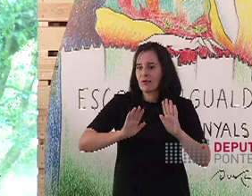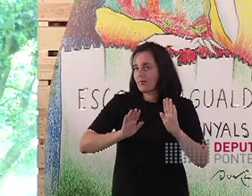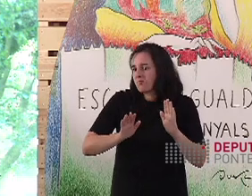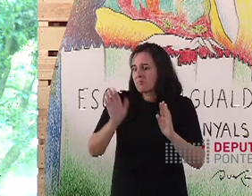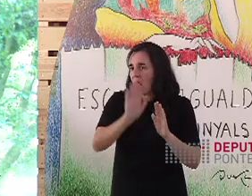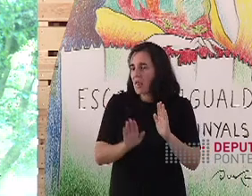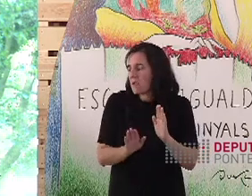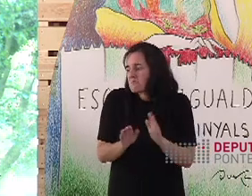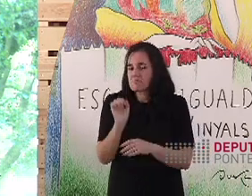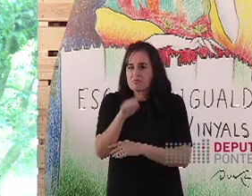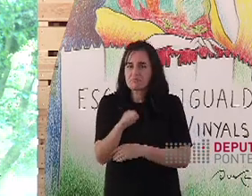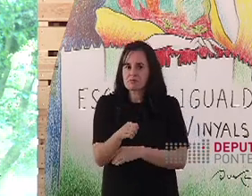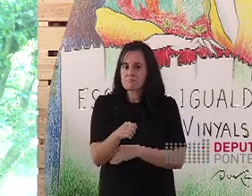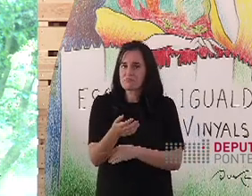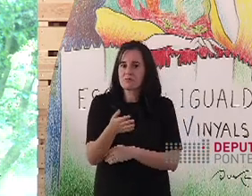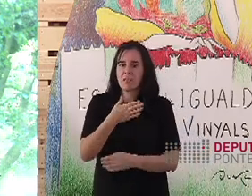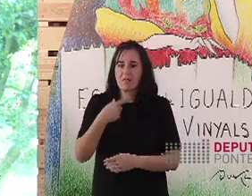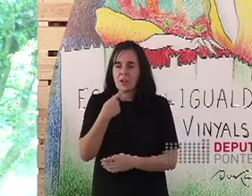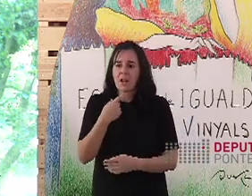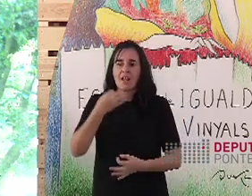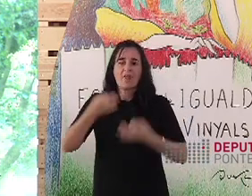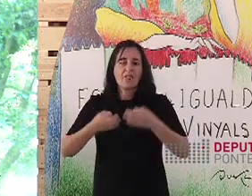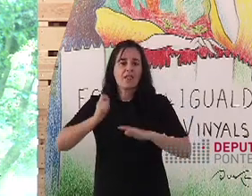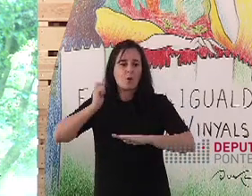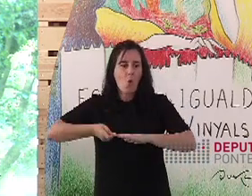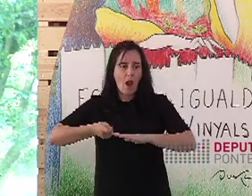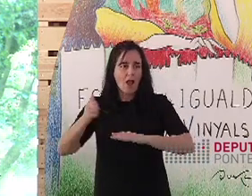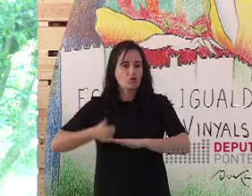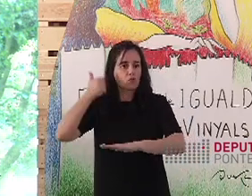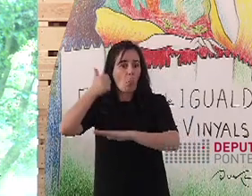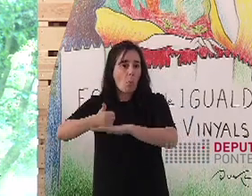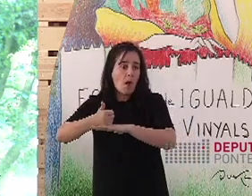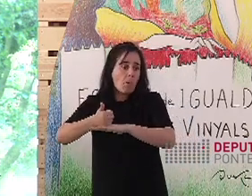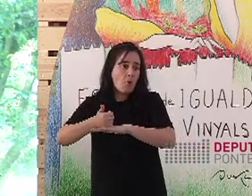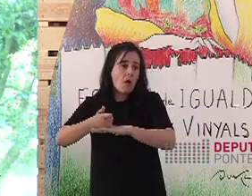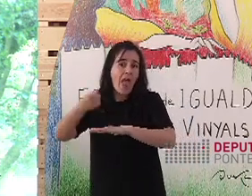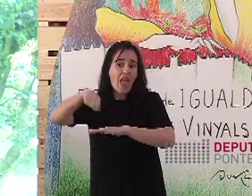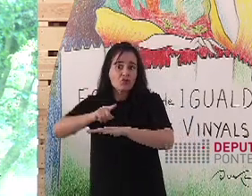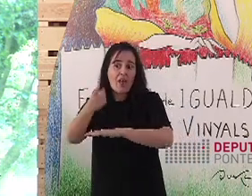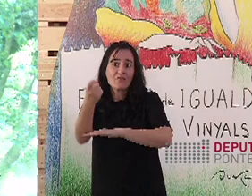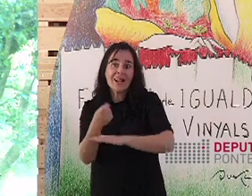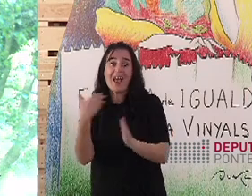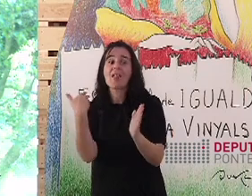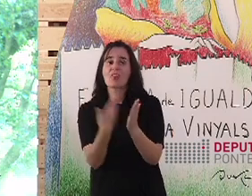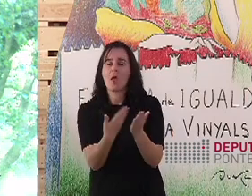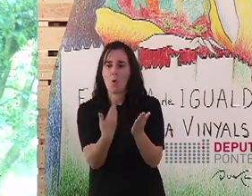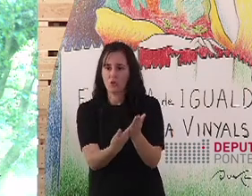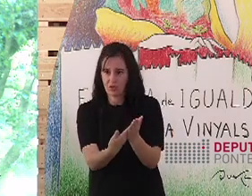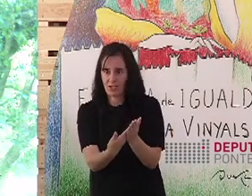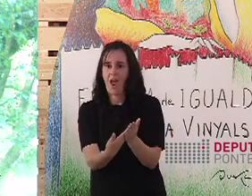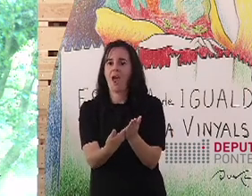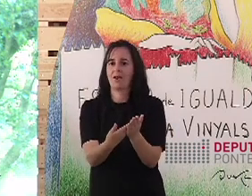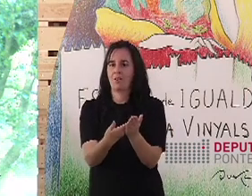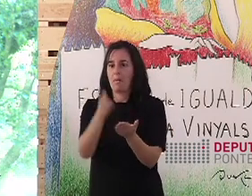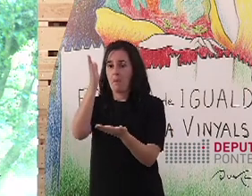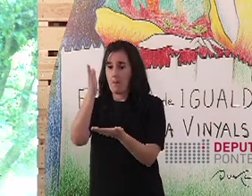en base a instruccións do Tribunal Supremo que efectivamente, bueno, para poder demostrar esa situación de intermediación